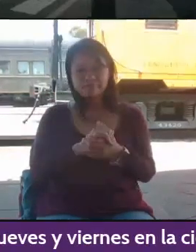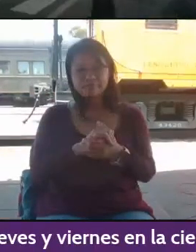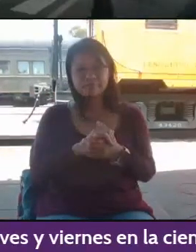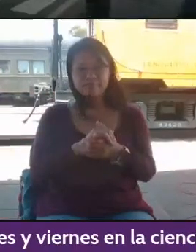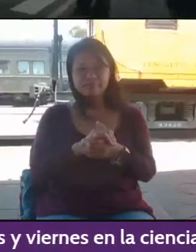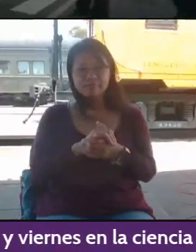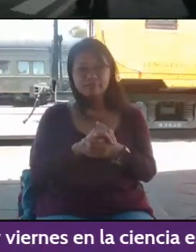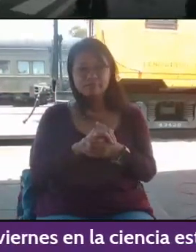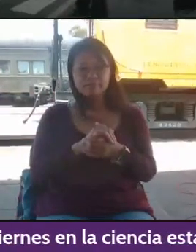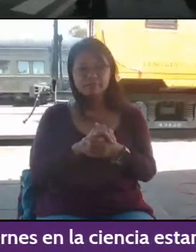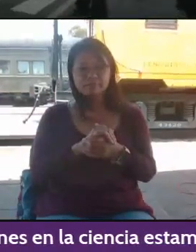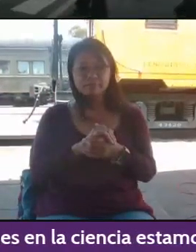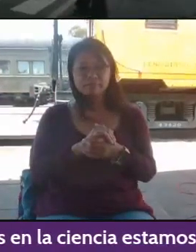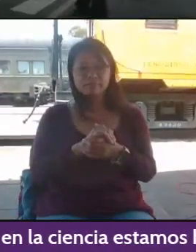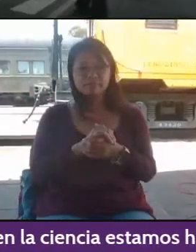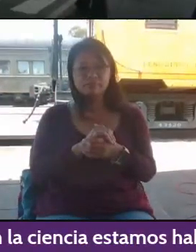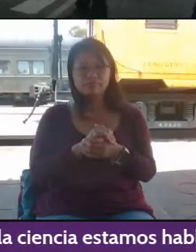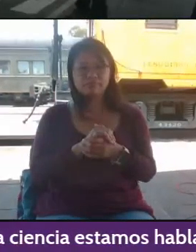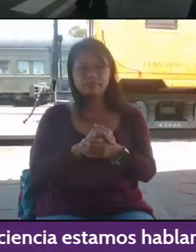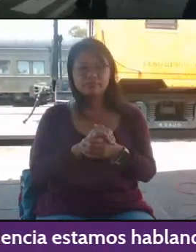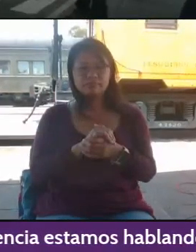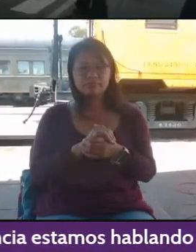los puntitos, ahorita van a aparecer de nuevo.